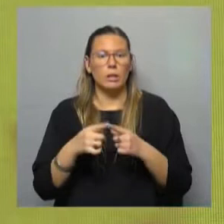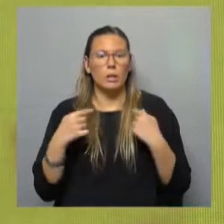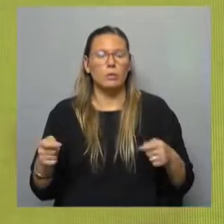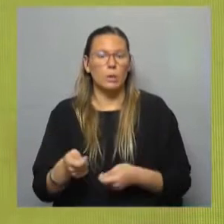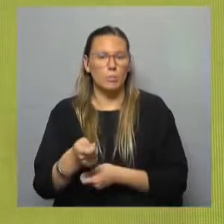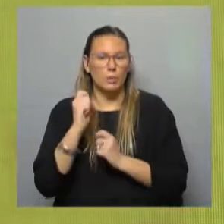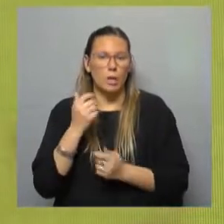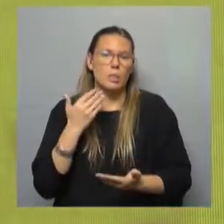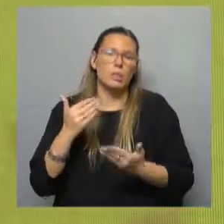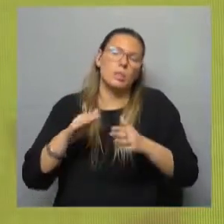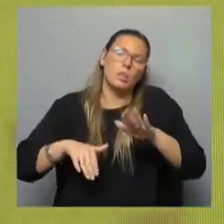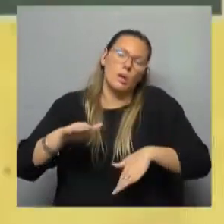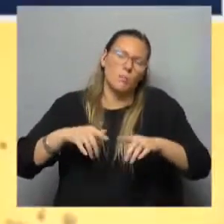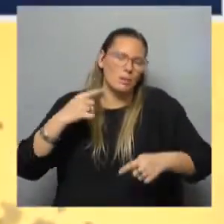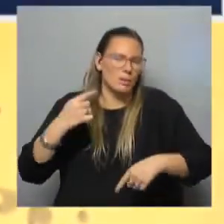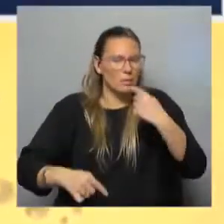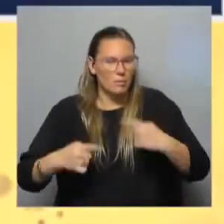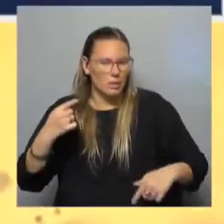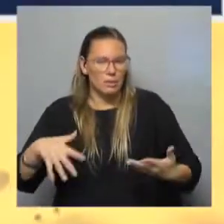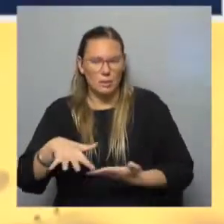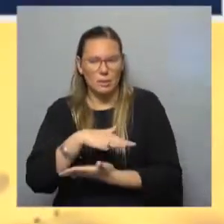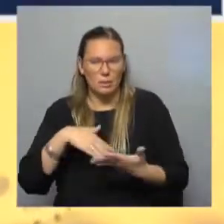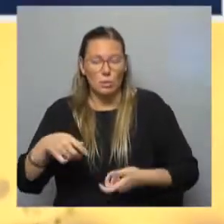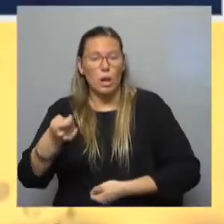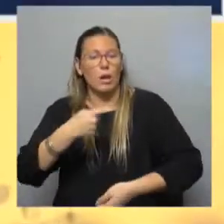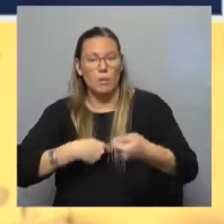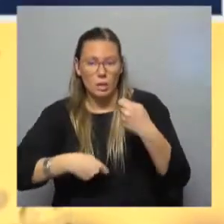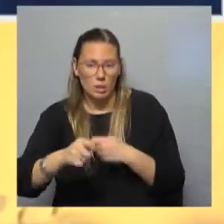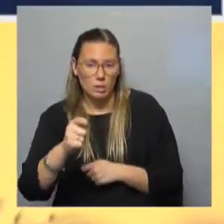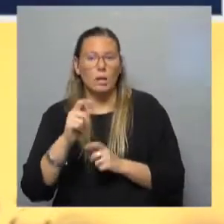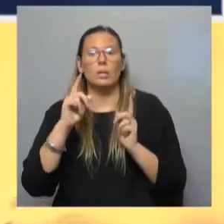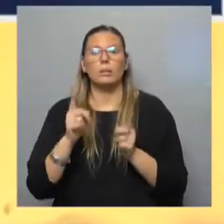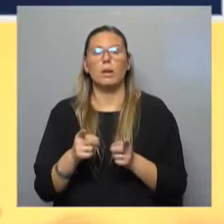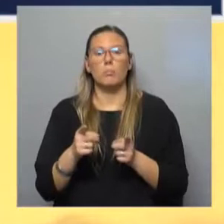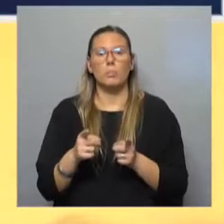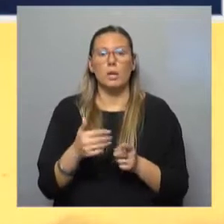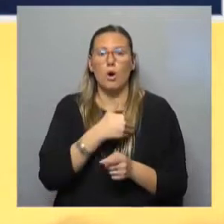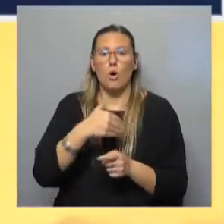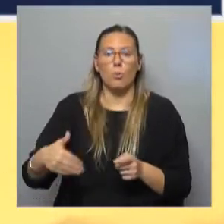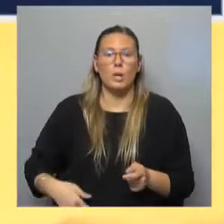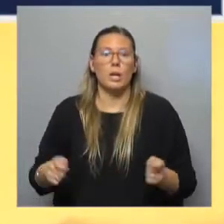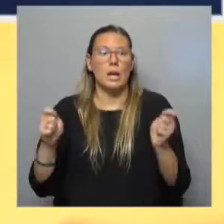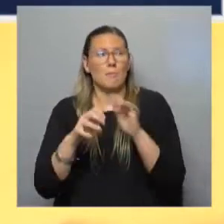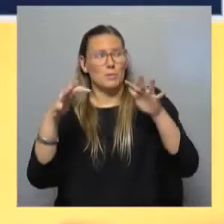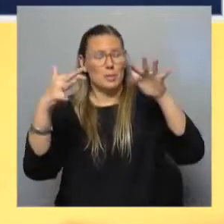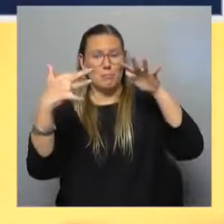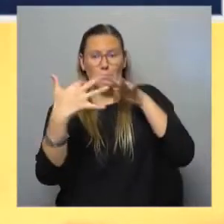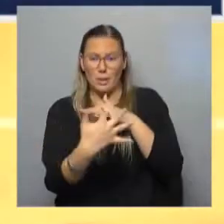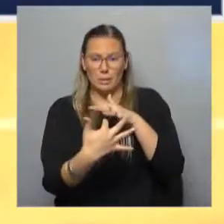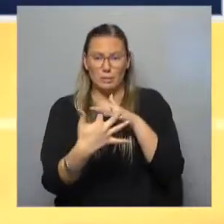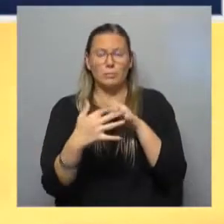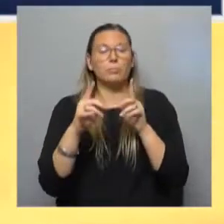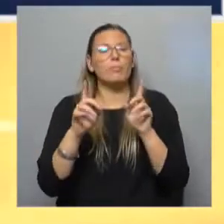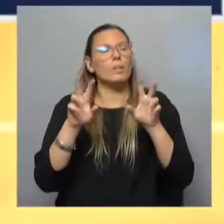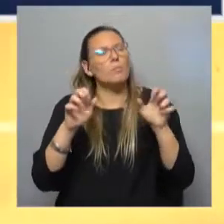están sujetos a muchos factores, a lo que es el mercado, nos decía también la gobernanza, el cambio climático. Y respecto al